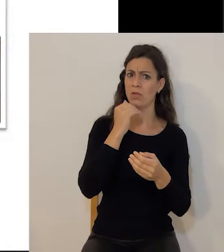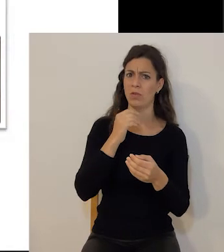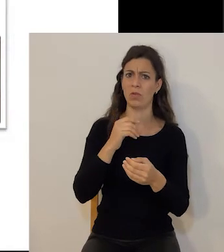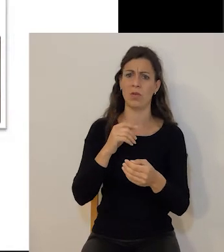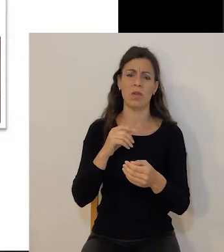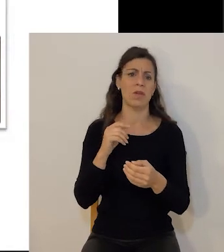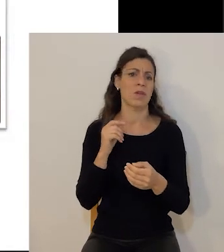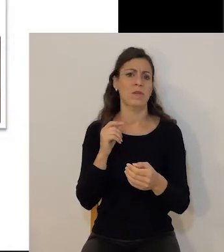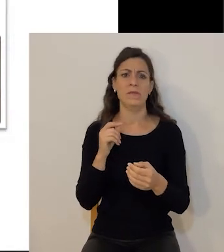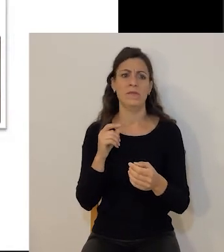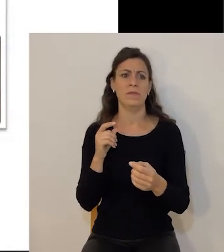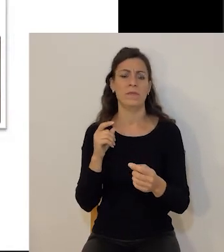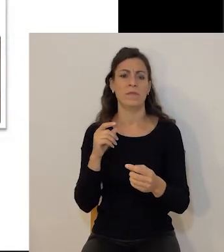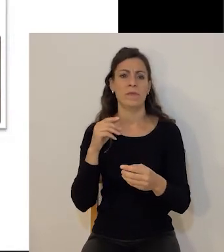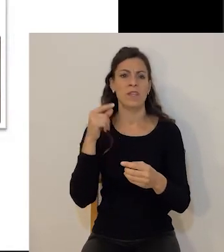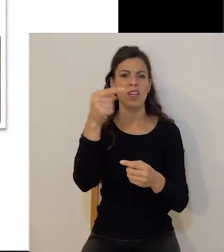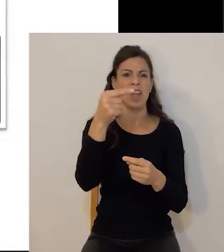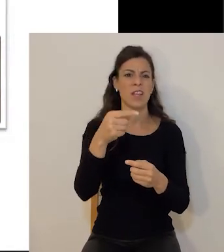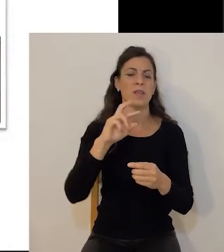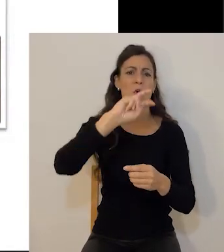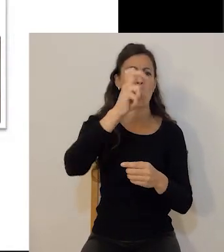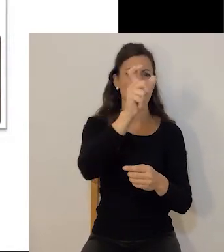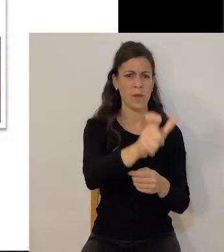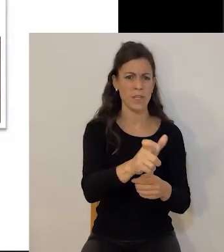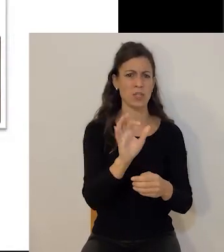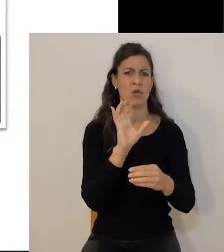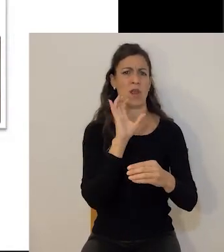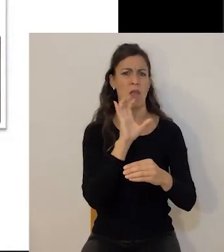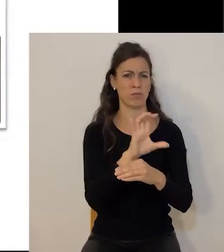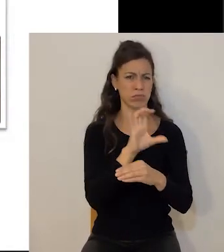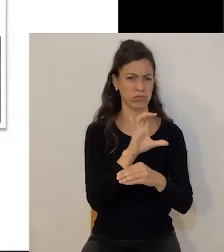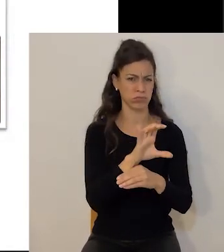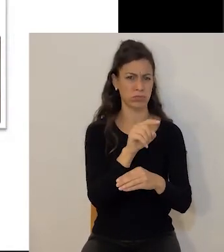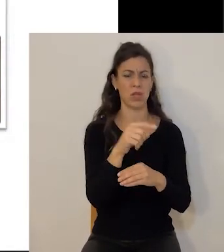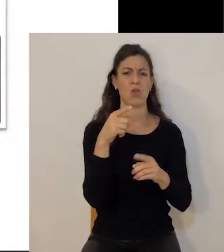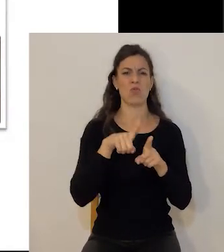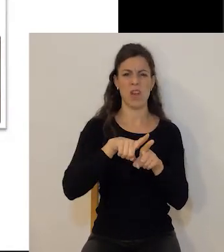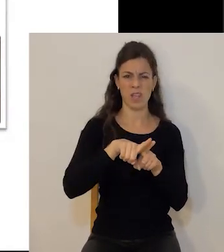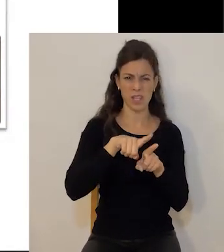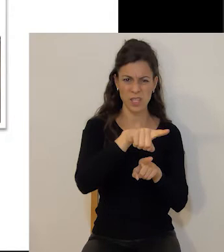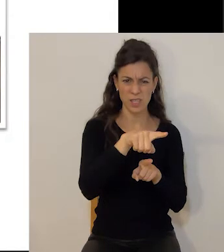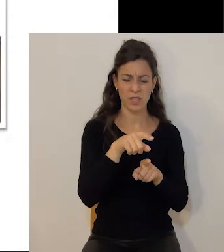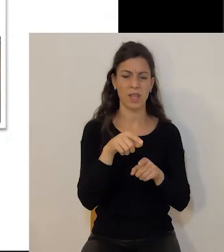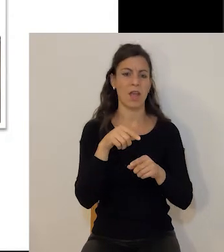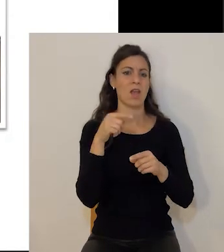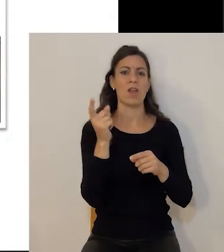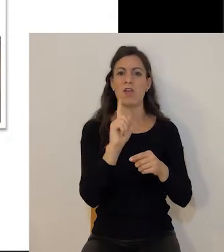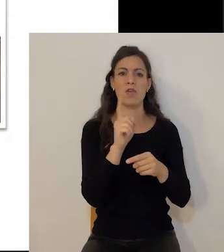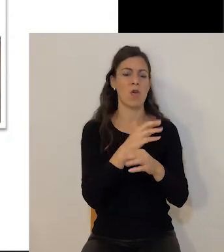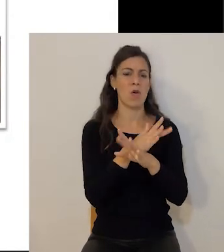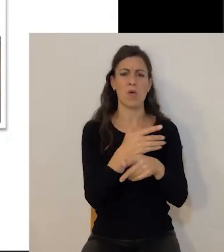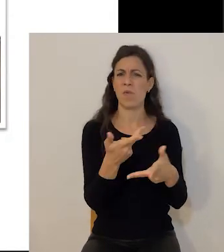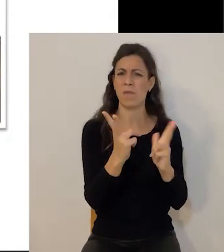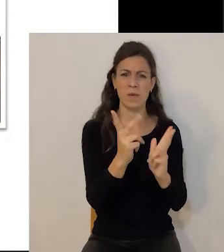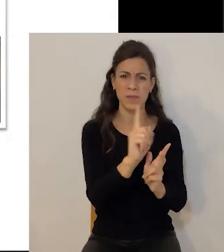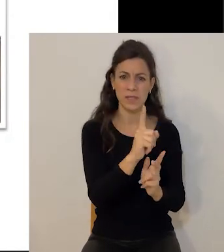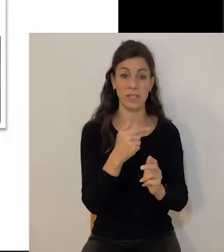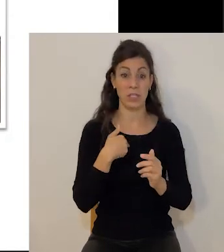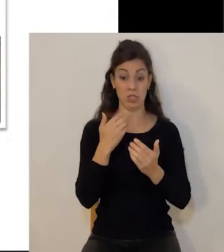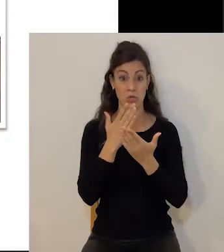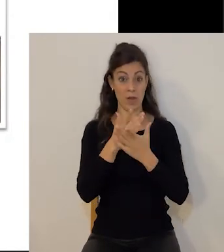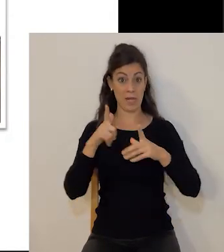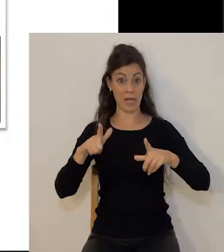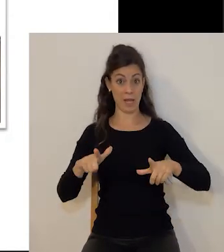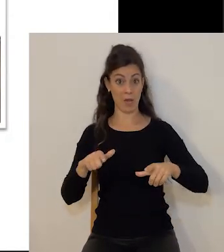mal comentario, una crítica, el reírnos de alguien, el no permitir que jueguen, yo lo que hago en el aula es voy